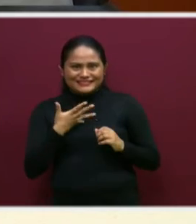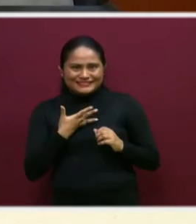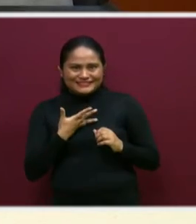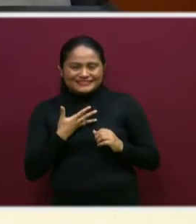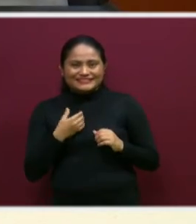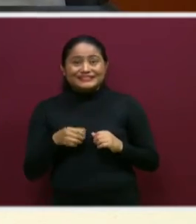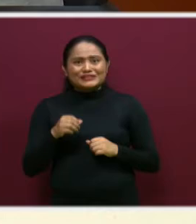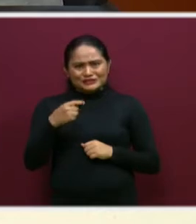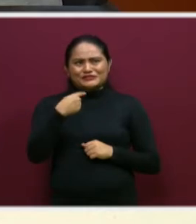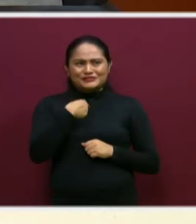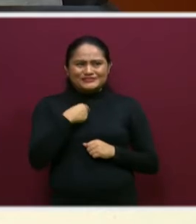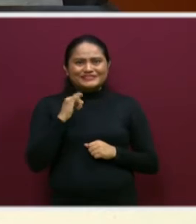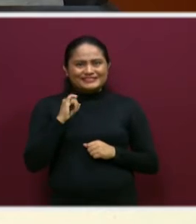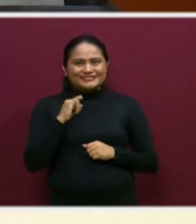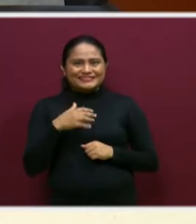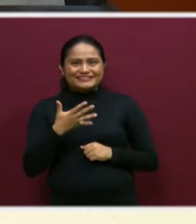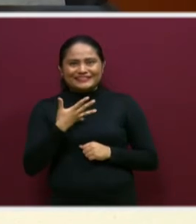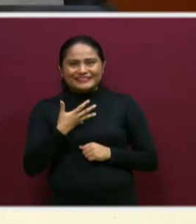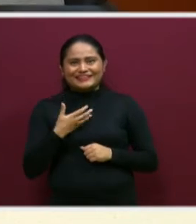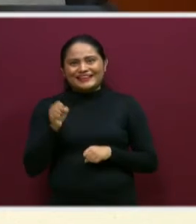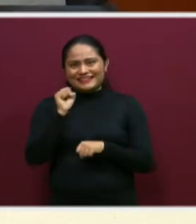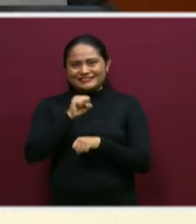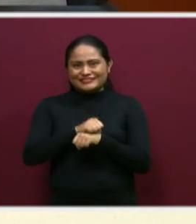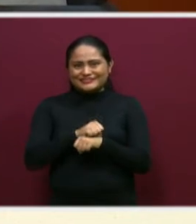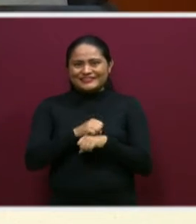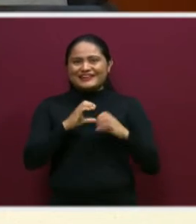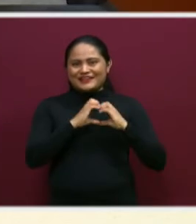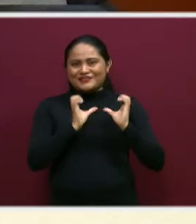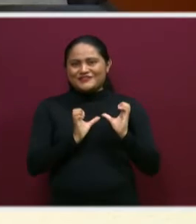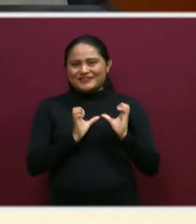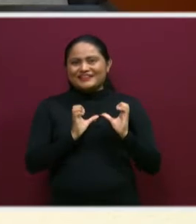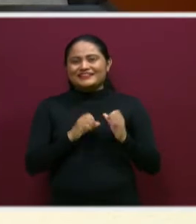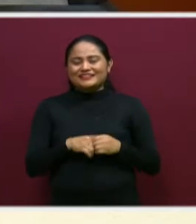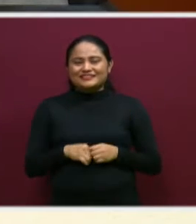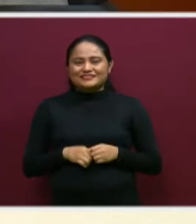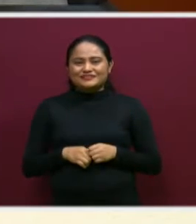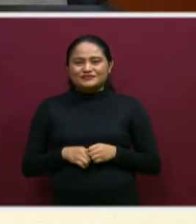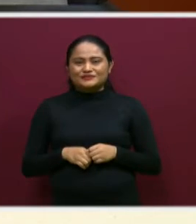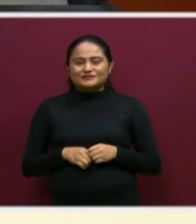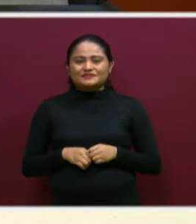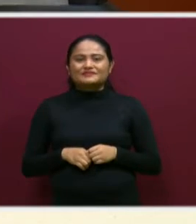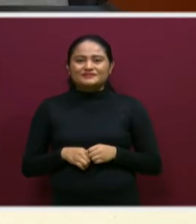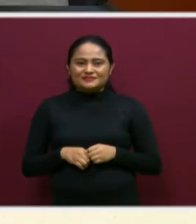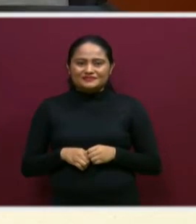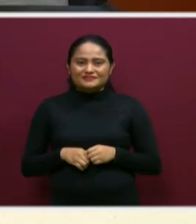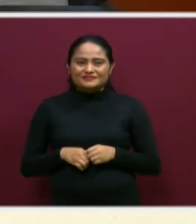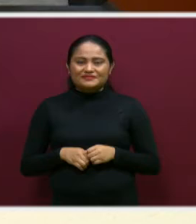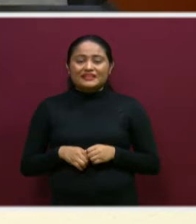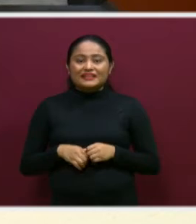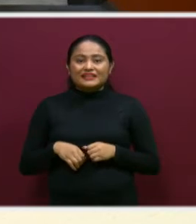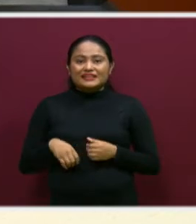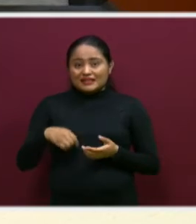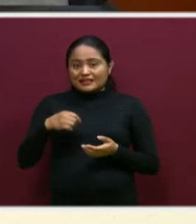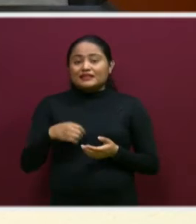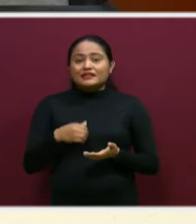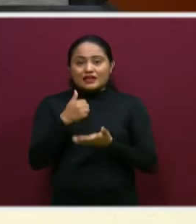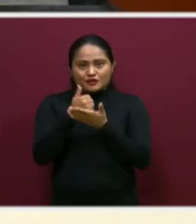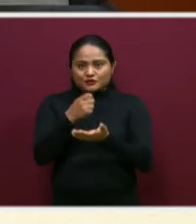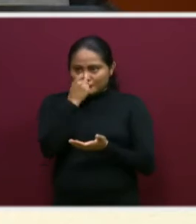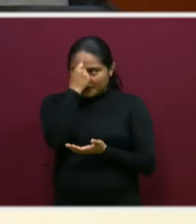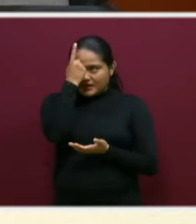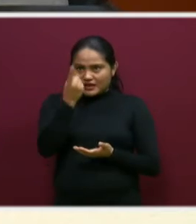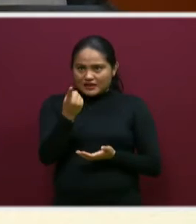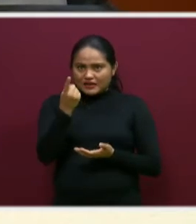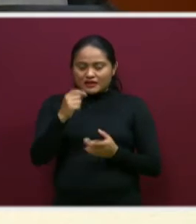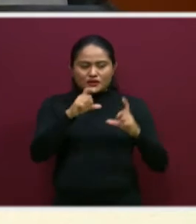como trasladar estos sentimientos a papel no y empezar a crear historias estructurar todo esto y es una manera